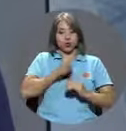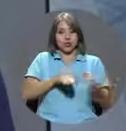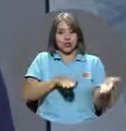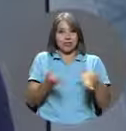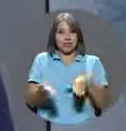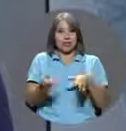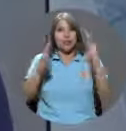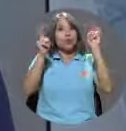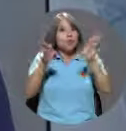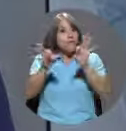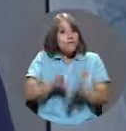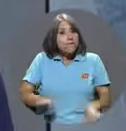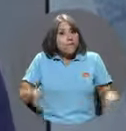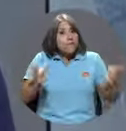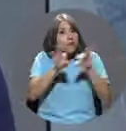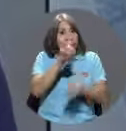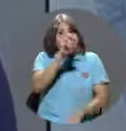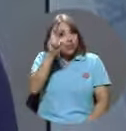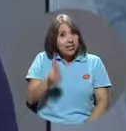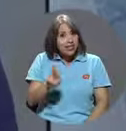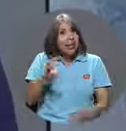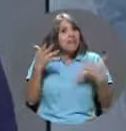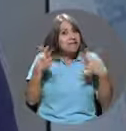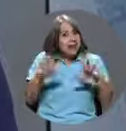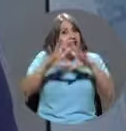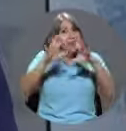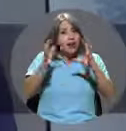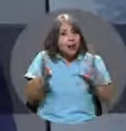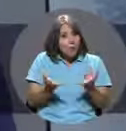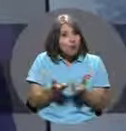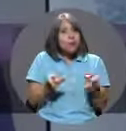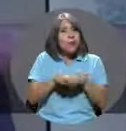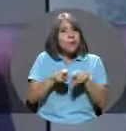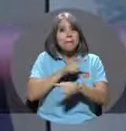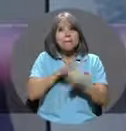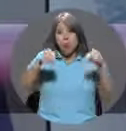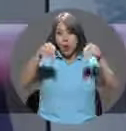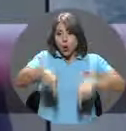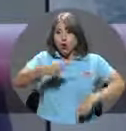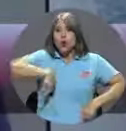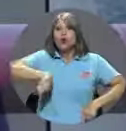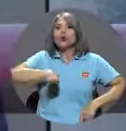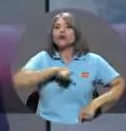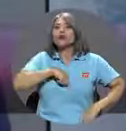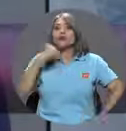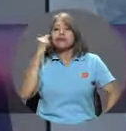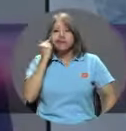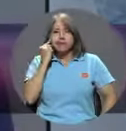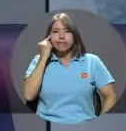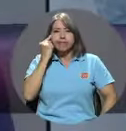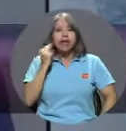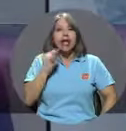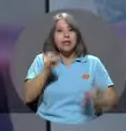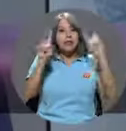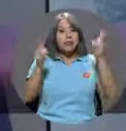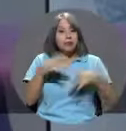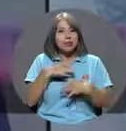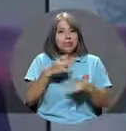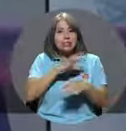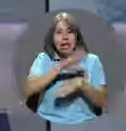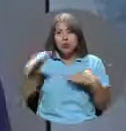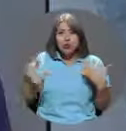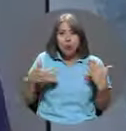fundamental en Costa Rica y en el mundo. Lo ha sido desde hace mucho tiempo, pero hoy estamos tomando conciencia de esto, poniendo las barbas en remojo, porque es un tema que